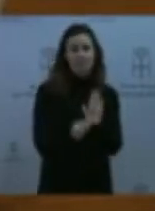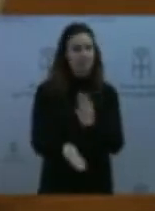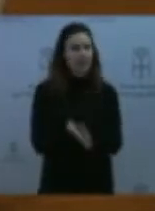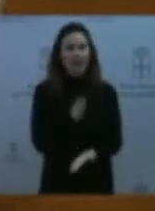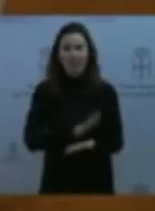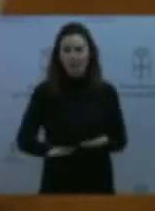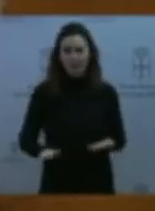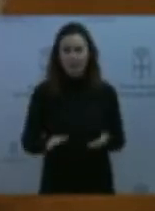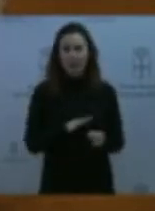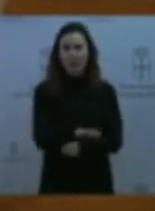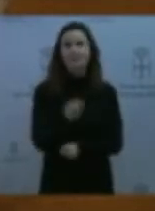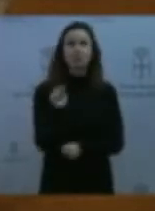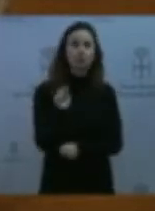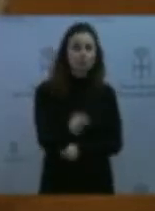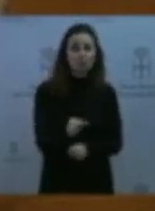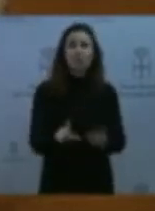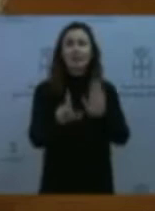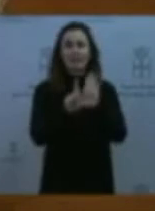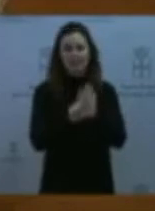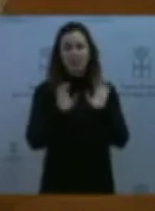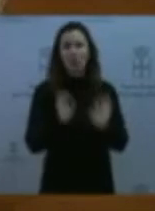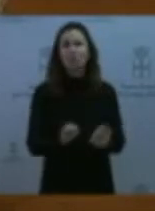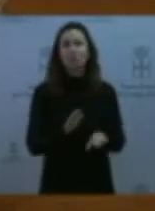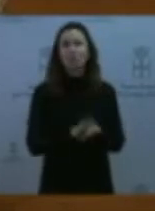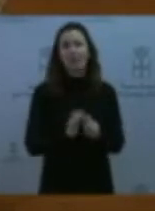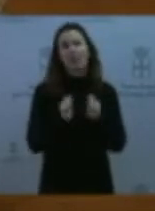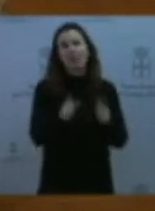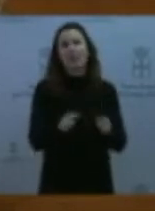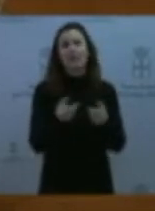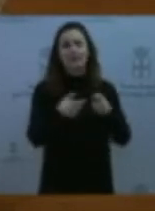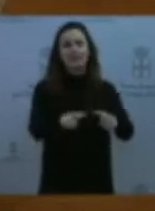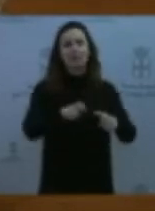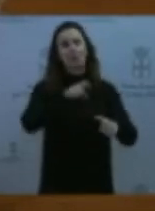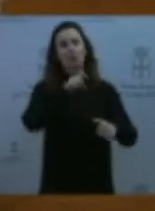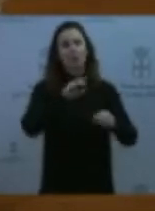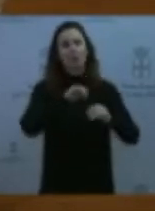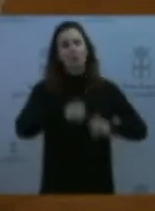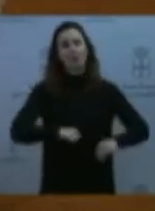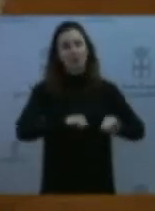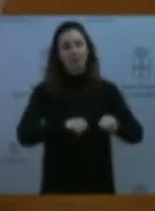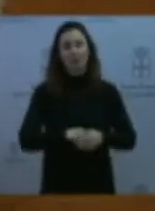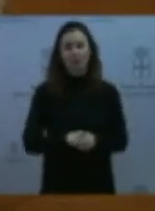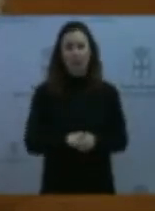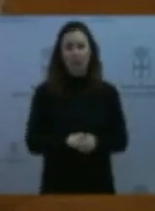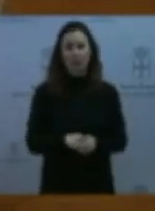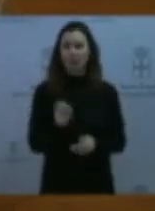sirvió para contentar a un sector sin tener en cuenta la importantísima